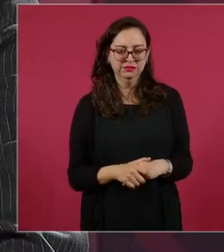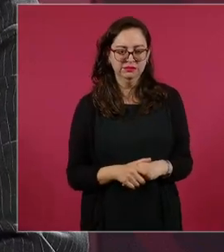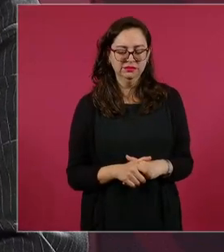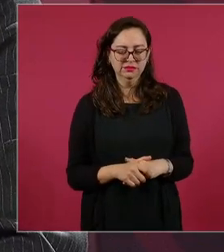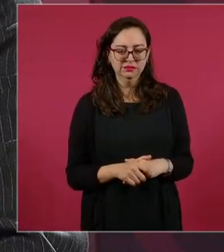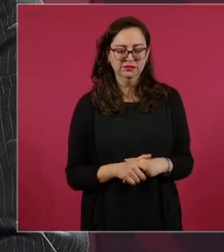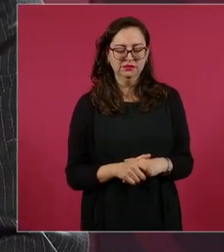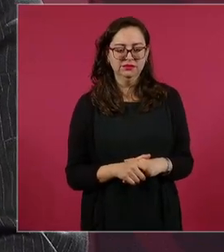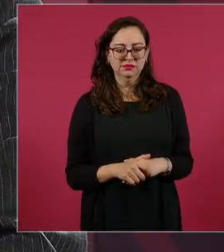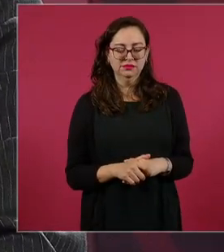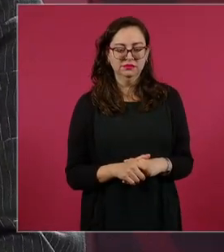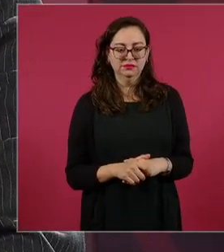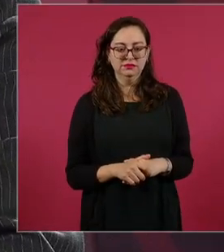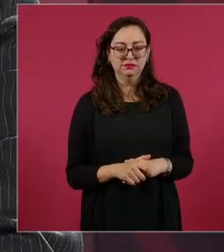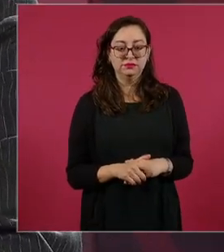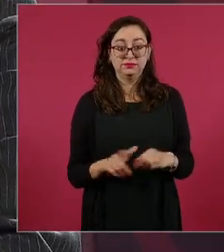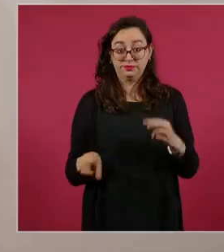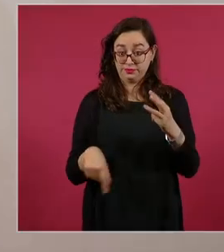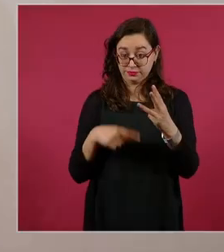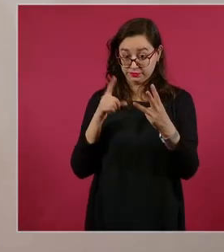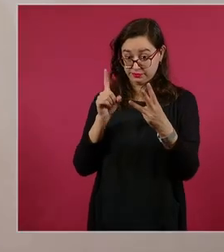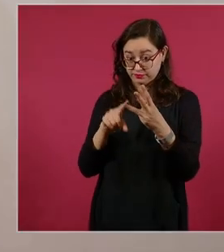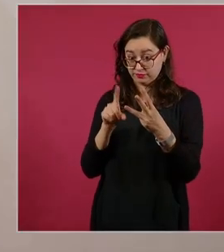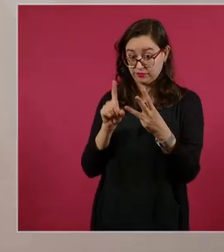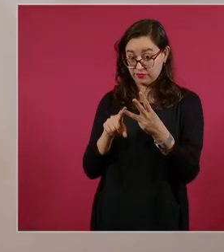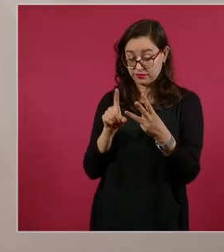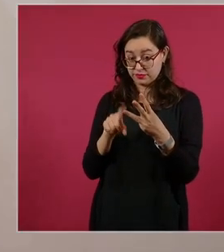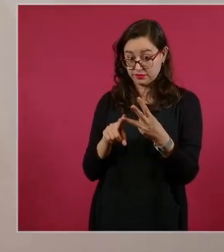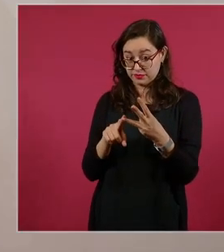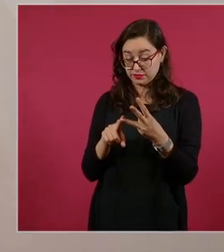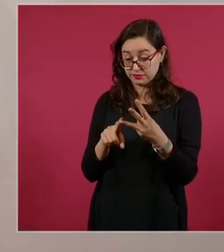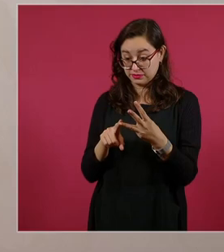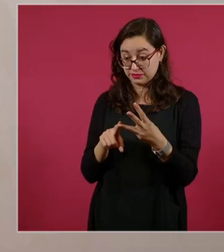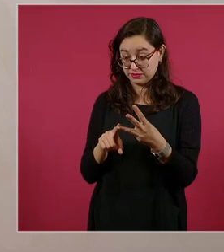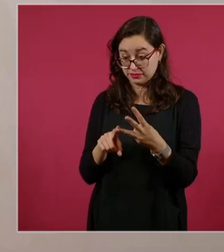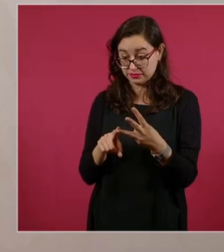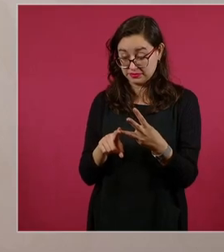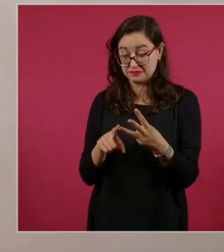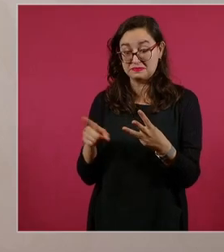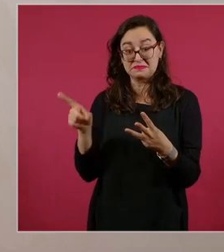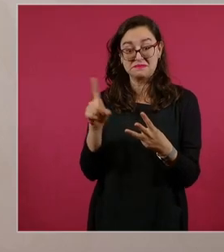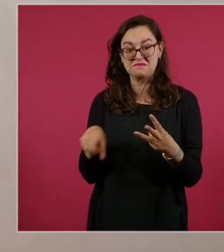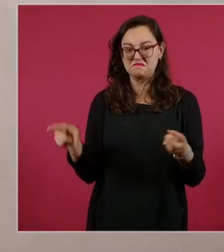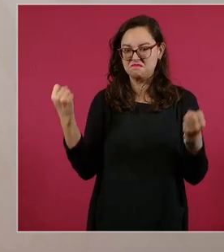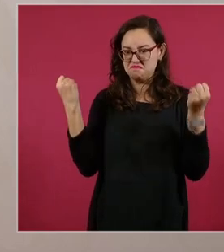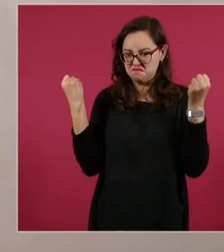y tercero son muy autoritarios fachos